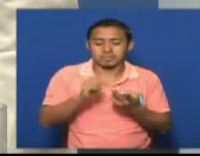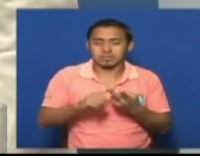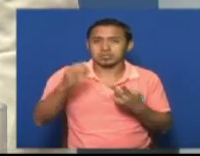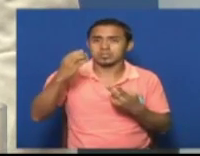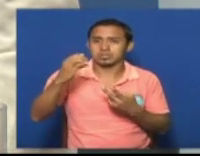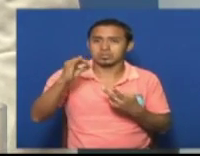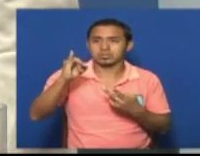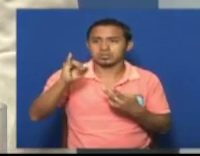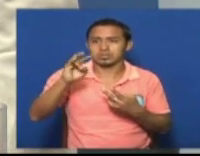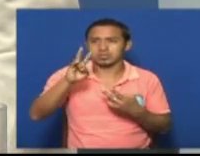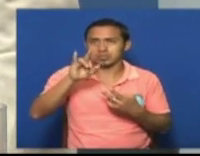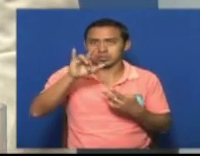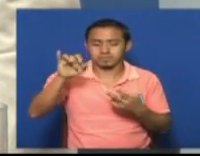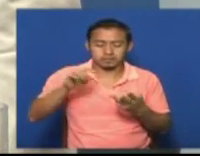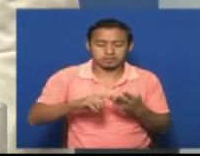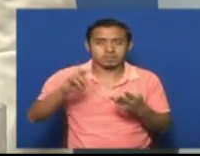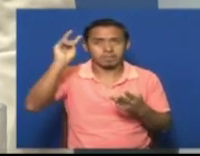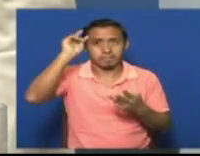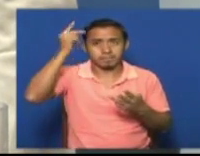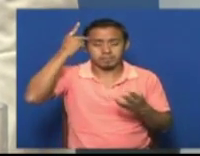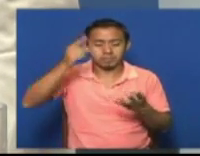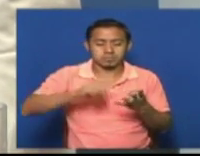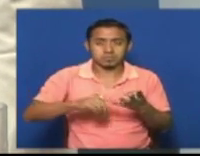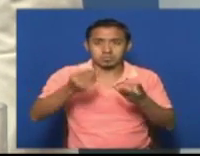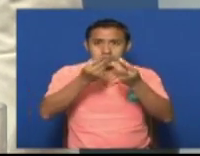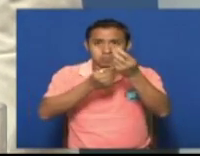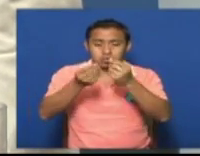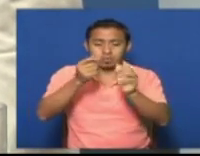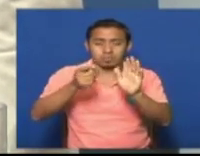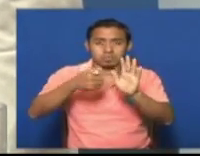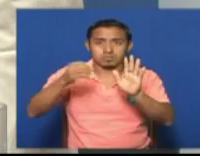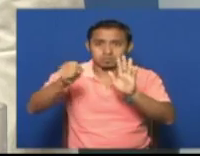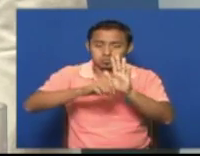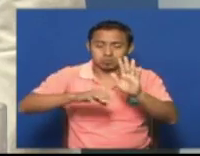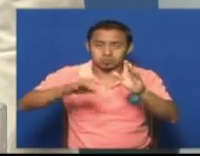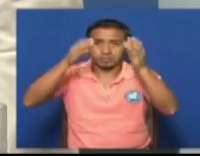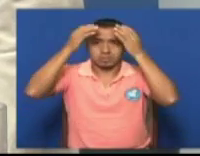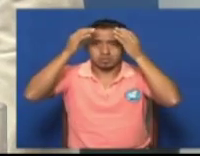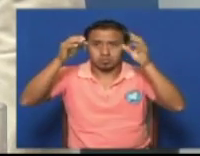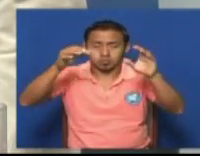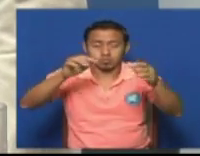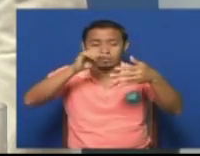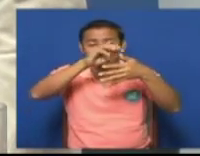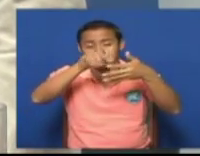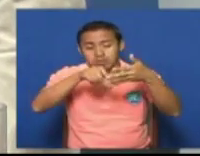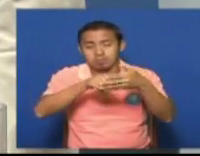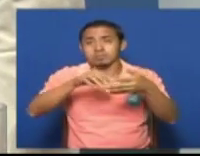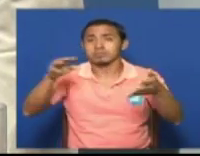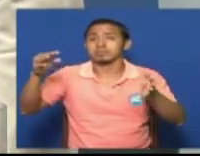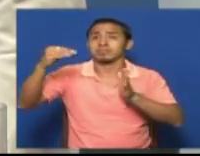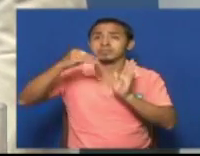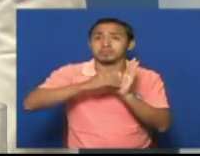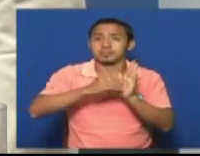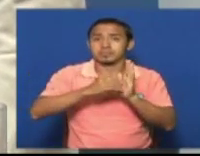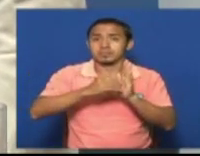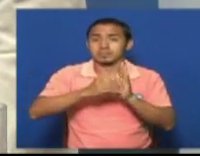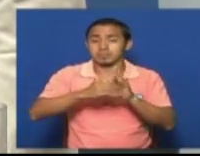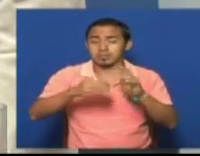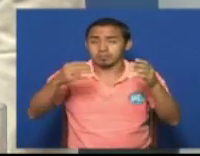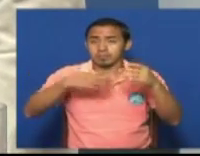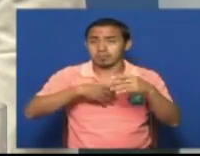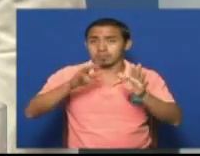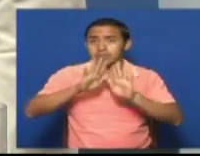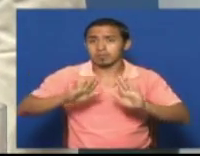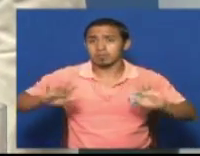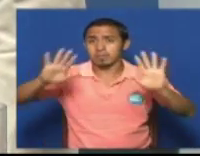civiles políticos económicos sociales y culturales están consignados en la convención y deben de ser respetados